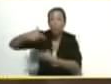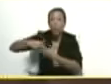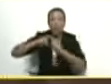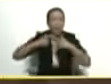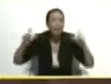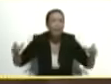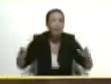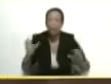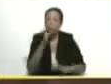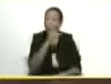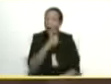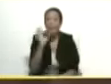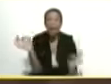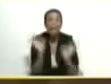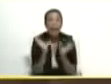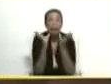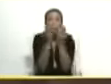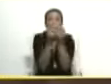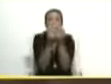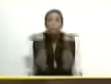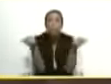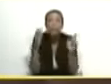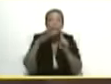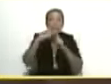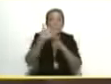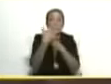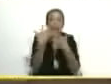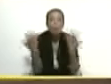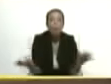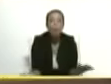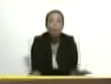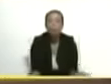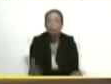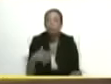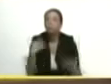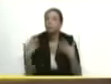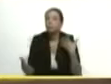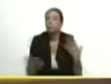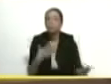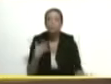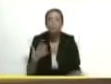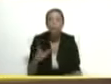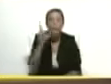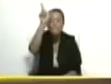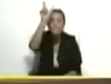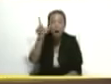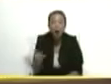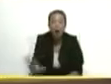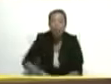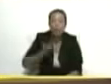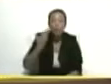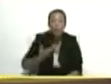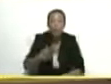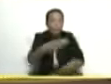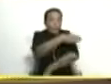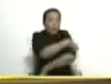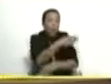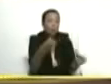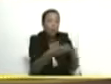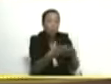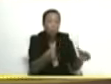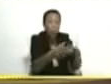general. En medio de esa circunstancia, una parte importante de la oposición